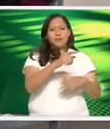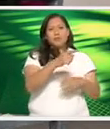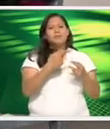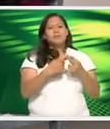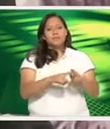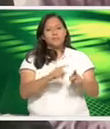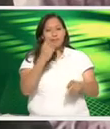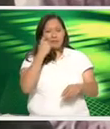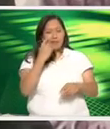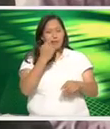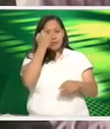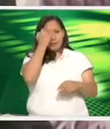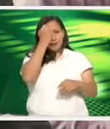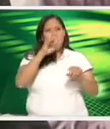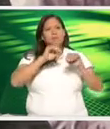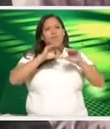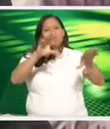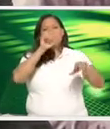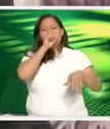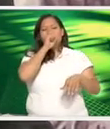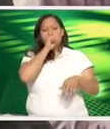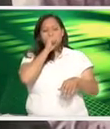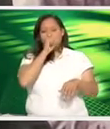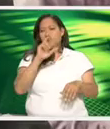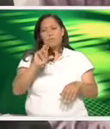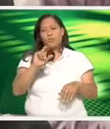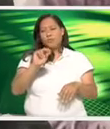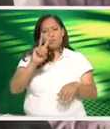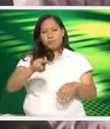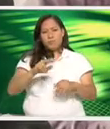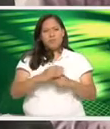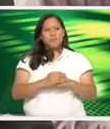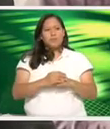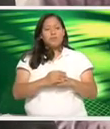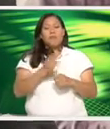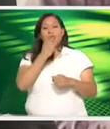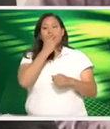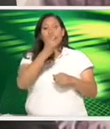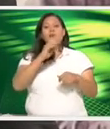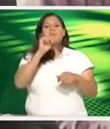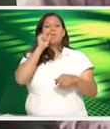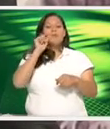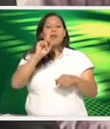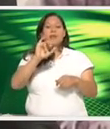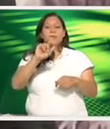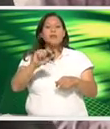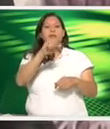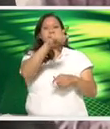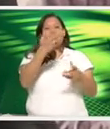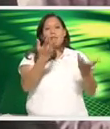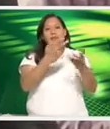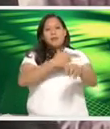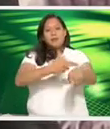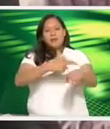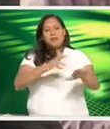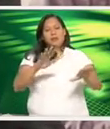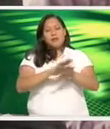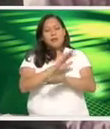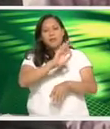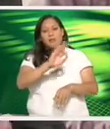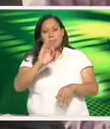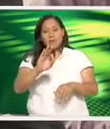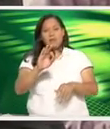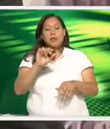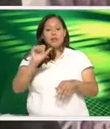y hay una versión difundida que no es cierta, que dice que Porfirio Díaz cambió la celebración del 16